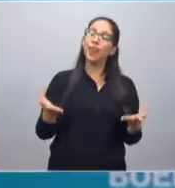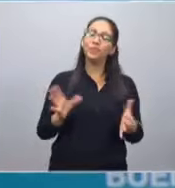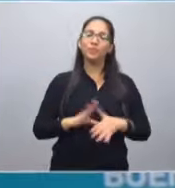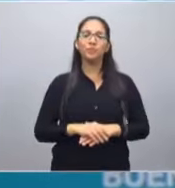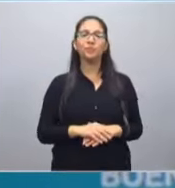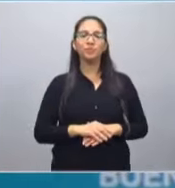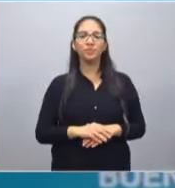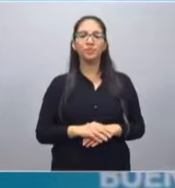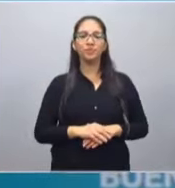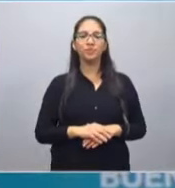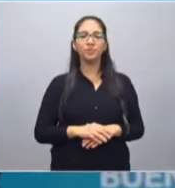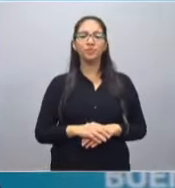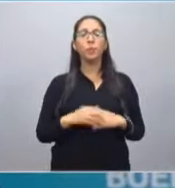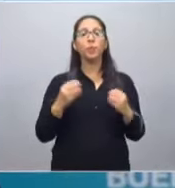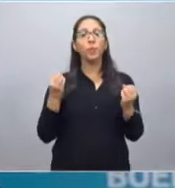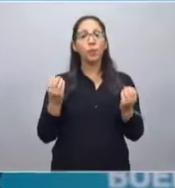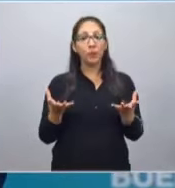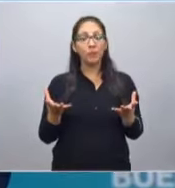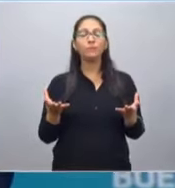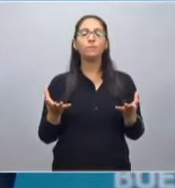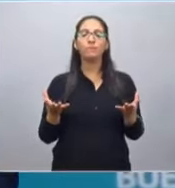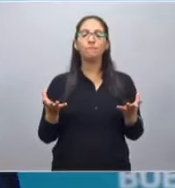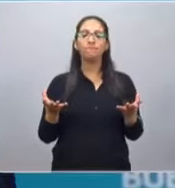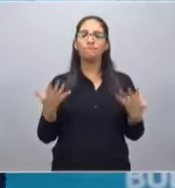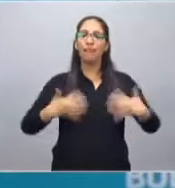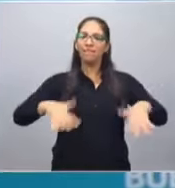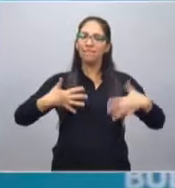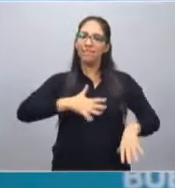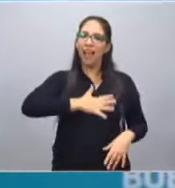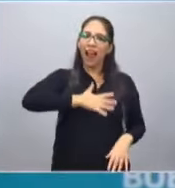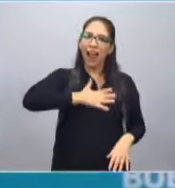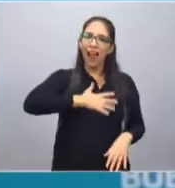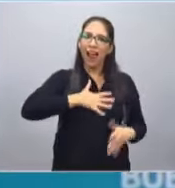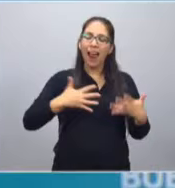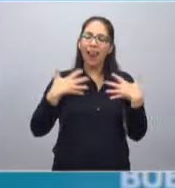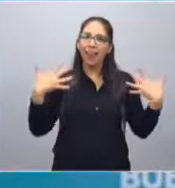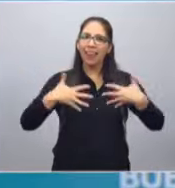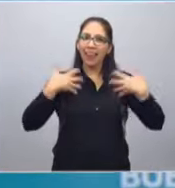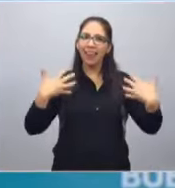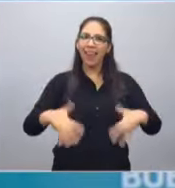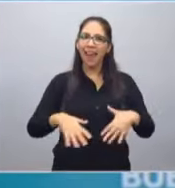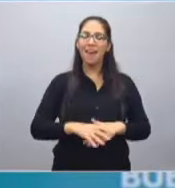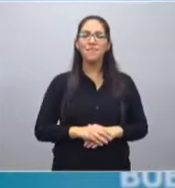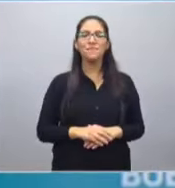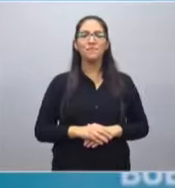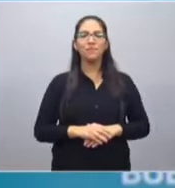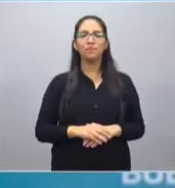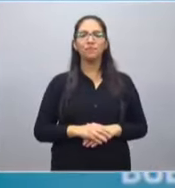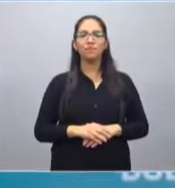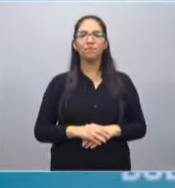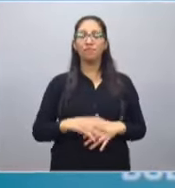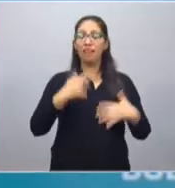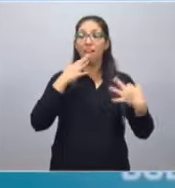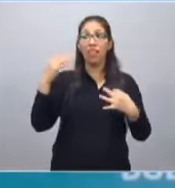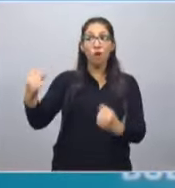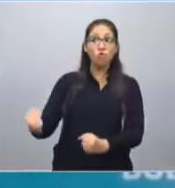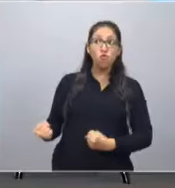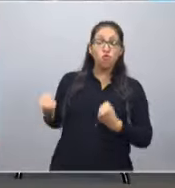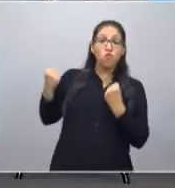larroque Bueno qué alegría no pero verdaderamente qué hazaña qué